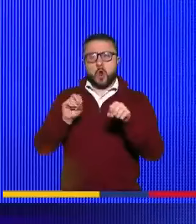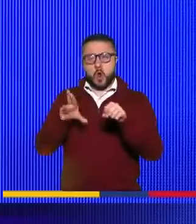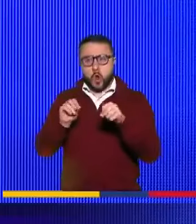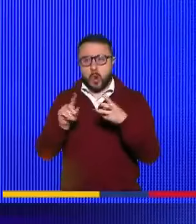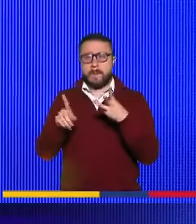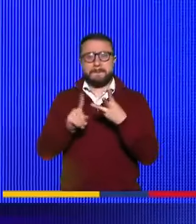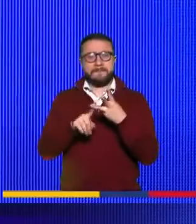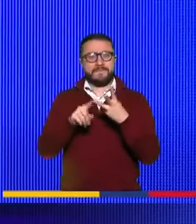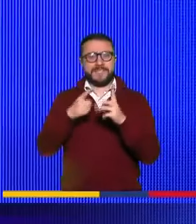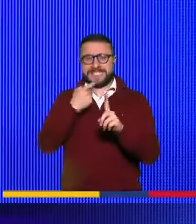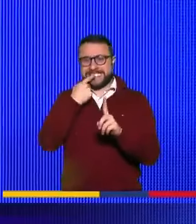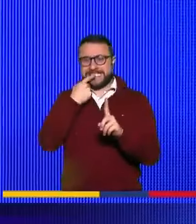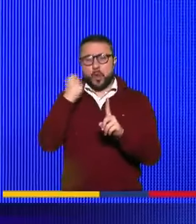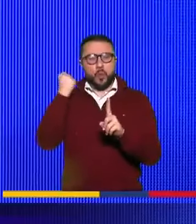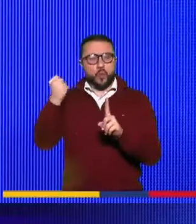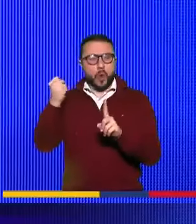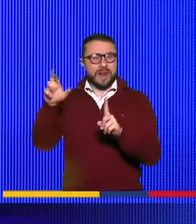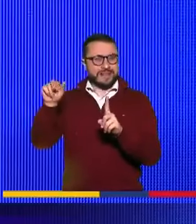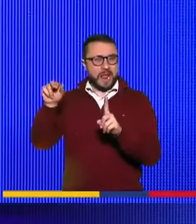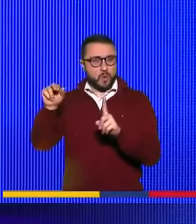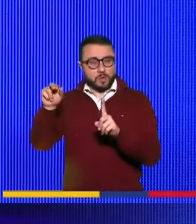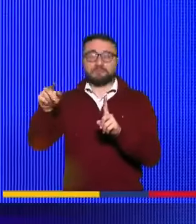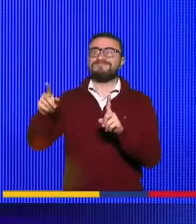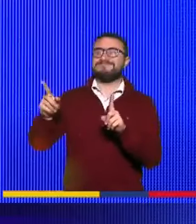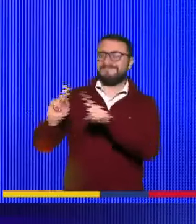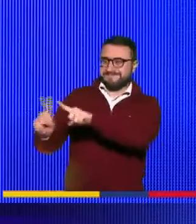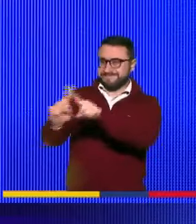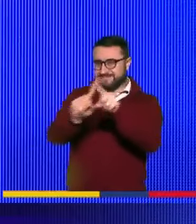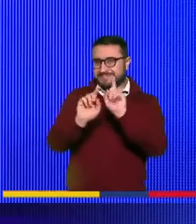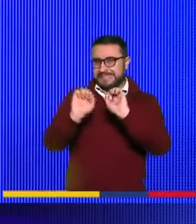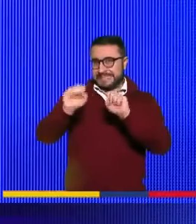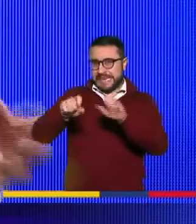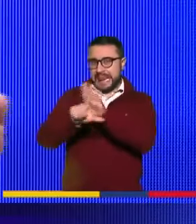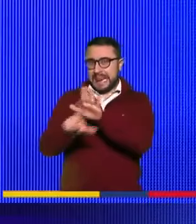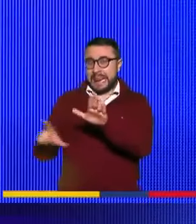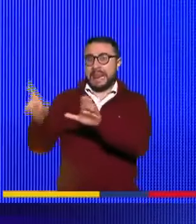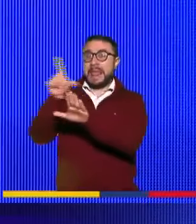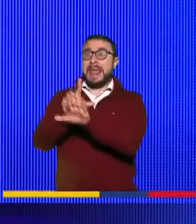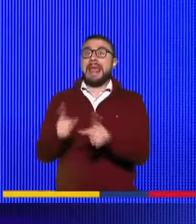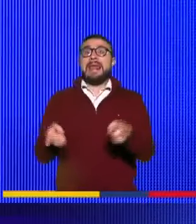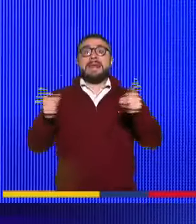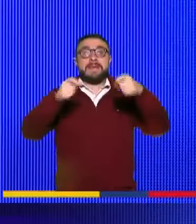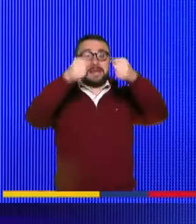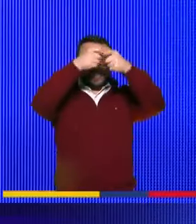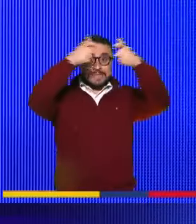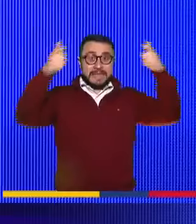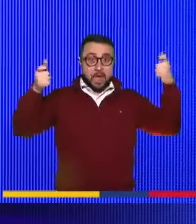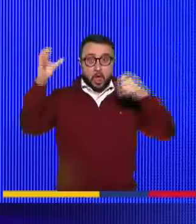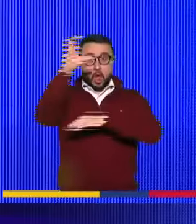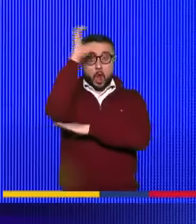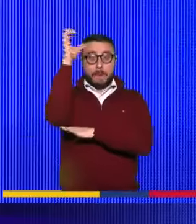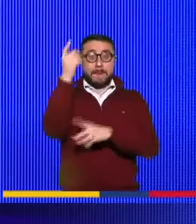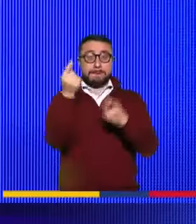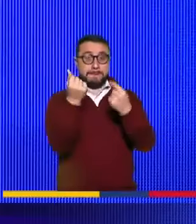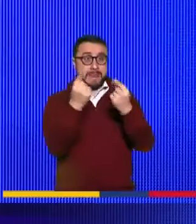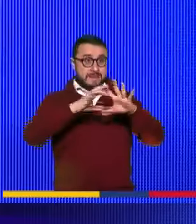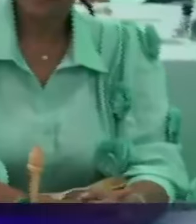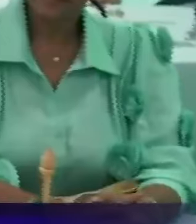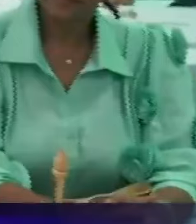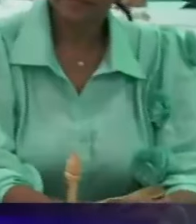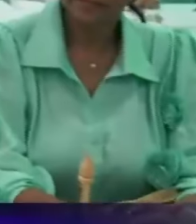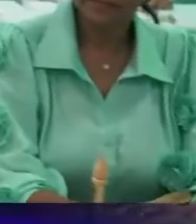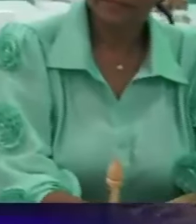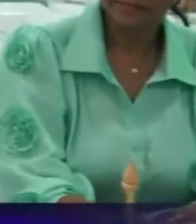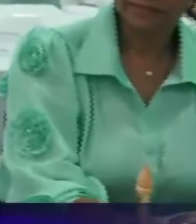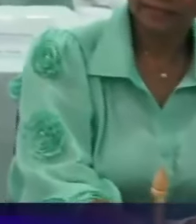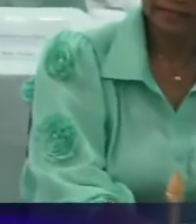raros, sino que hay una economía ilícita sobre el presupuesto. El presidente Petro insistió al